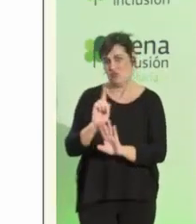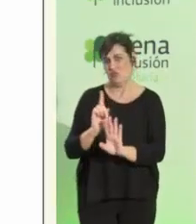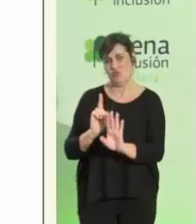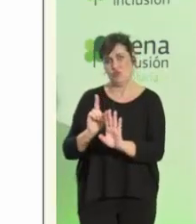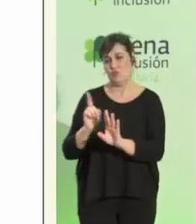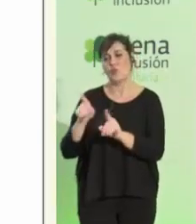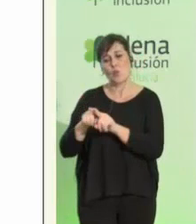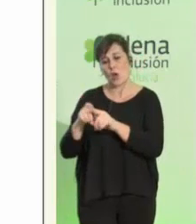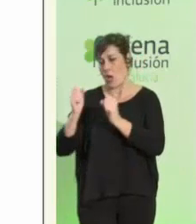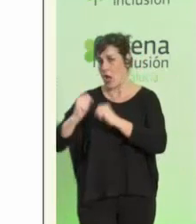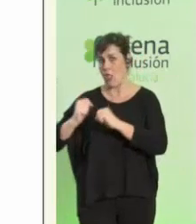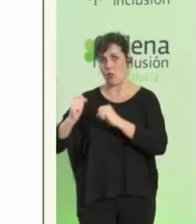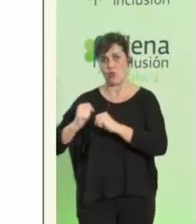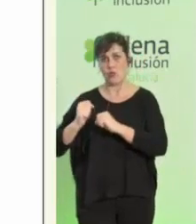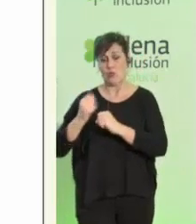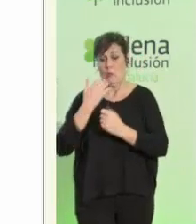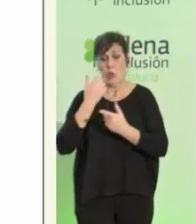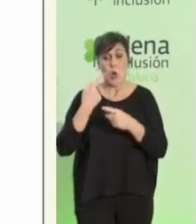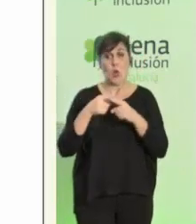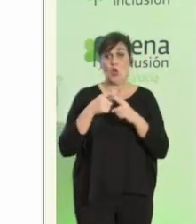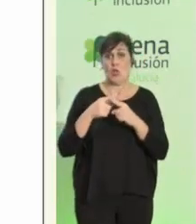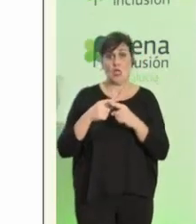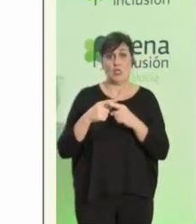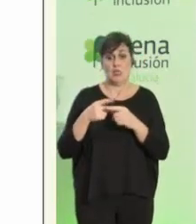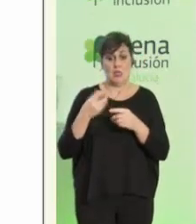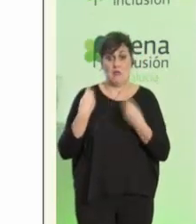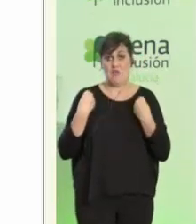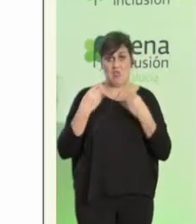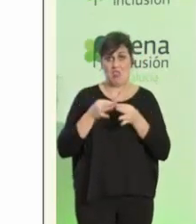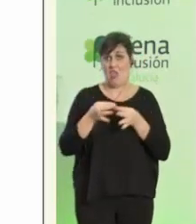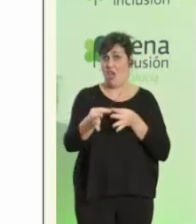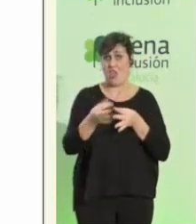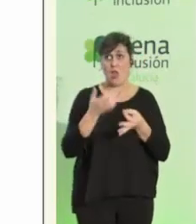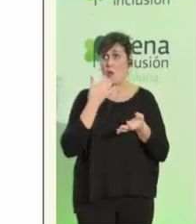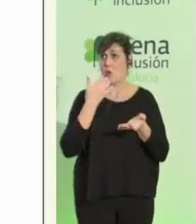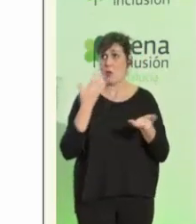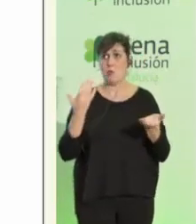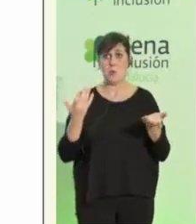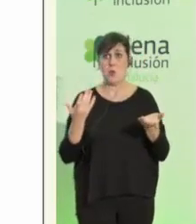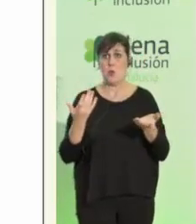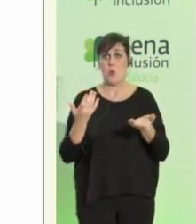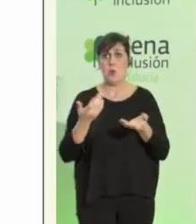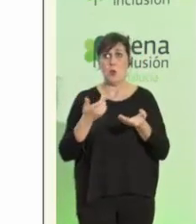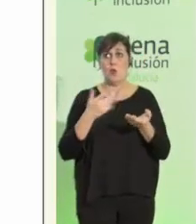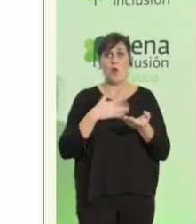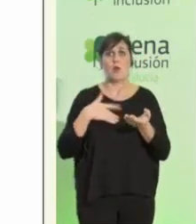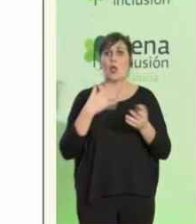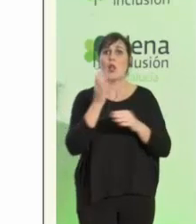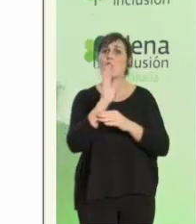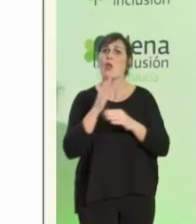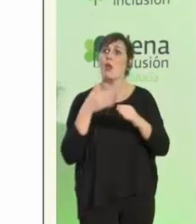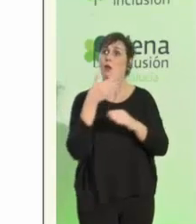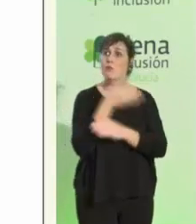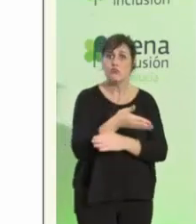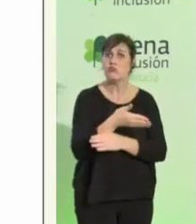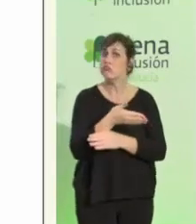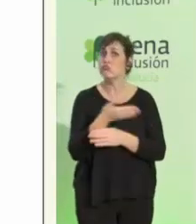Por ejemplo, cosas del día a día. Que si, por ejemplo, si queríamos ir al cine,